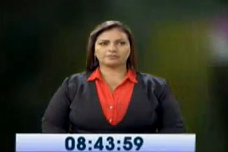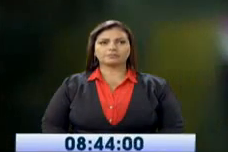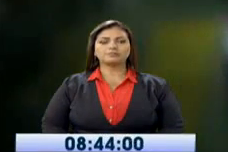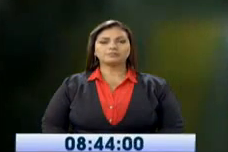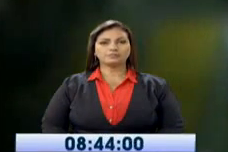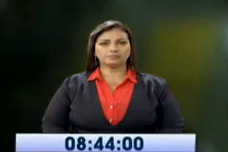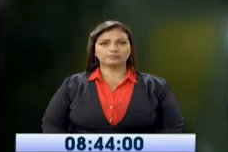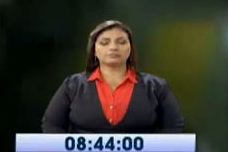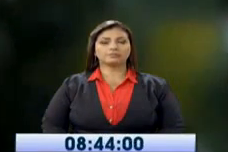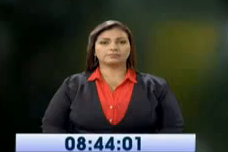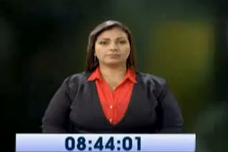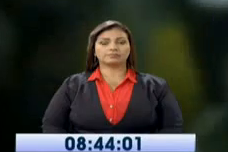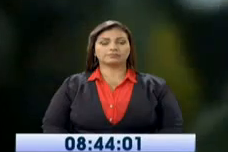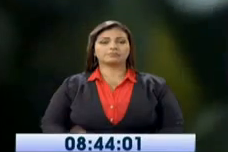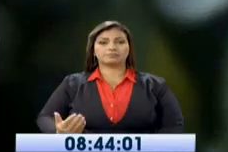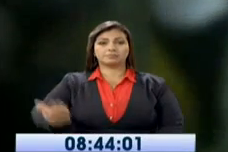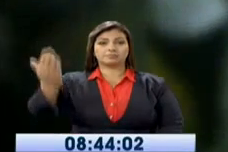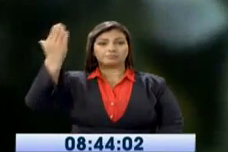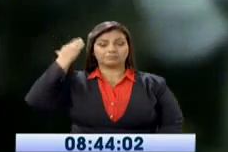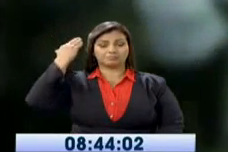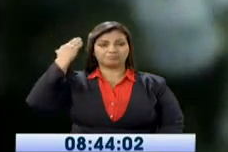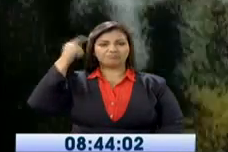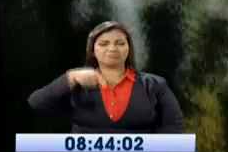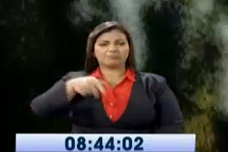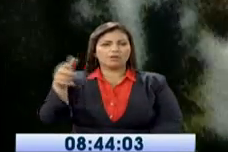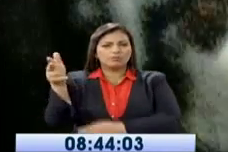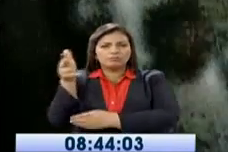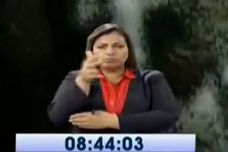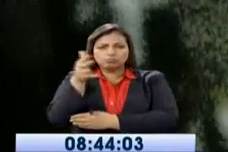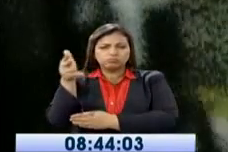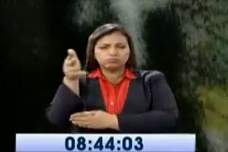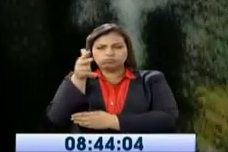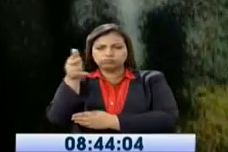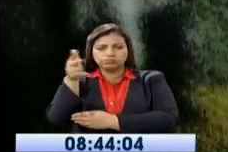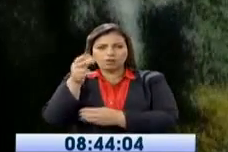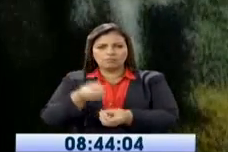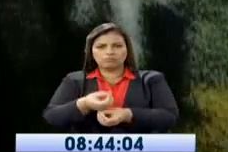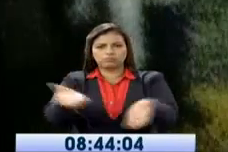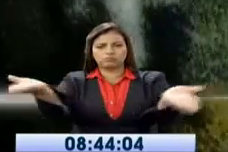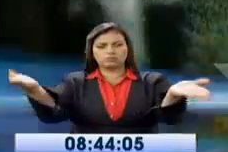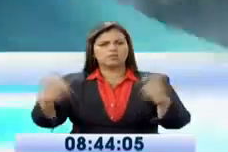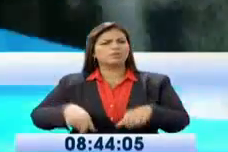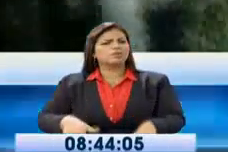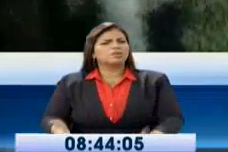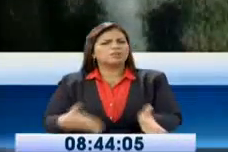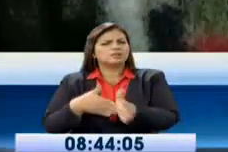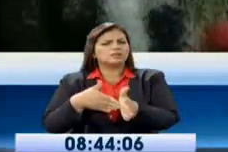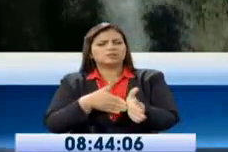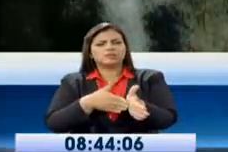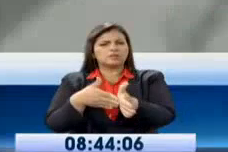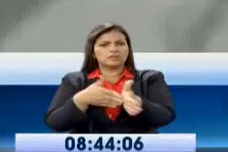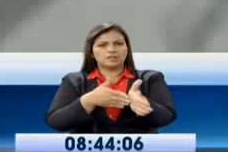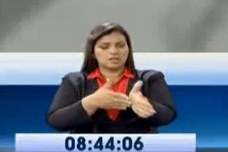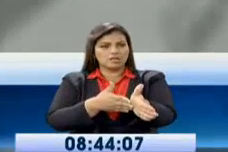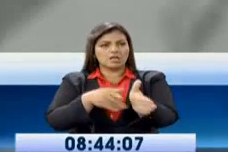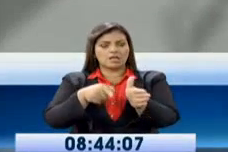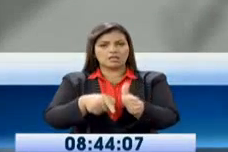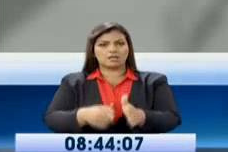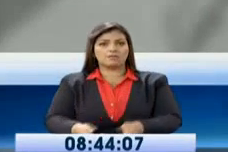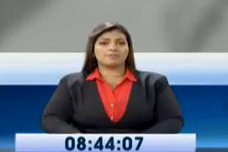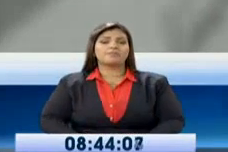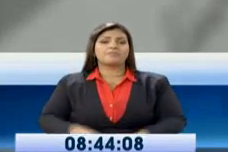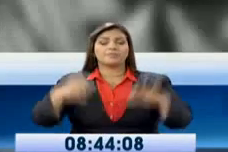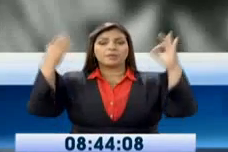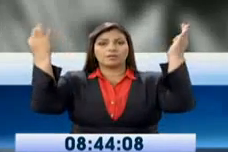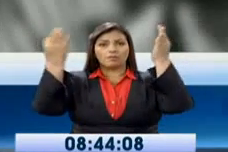Tras la difusión de estas imágenes captadas en diversas paradas de la Metrovía, autoridades de la fundación que maneja este sistema